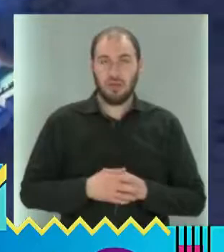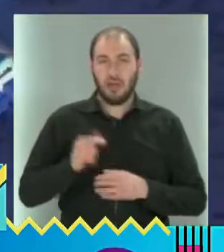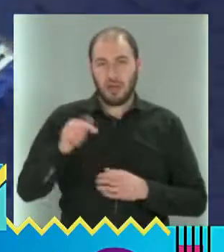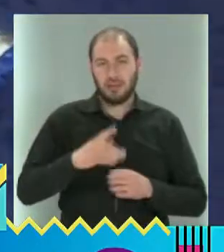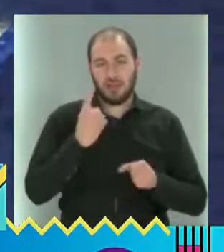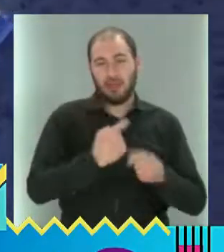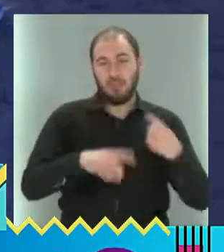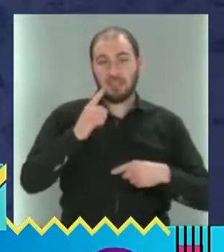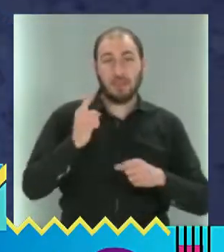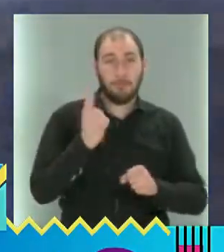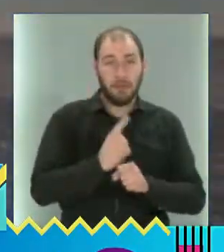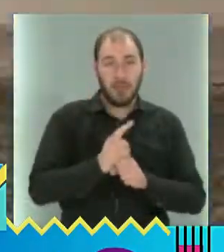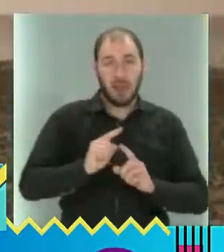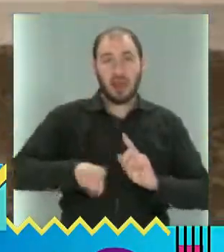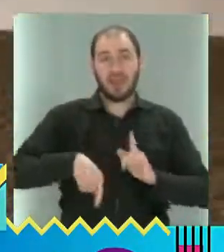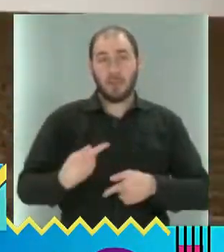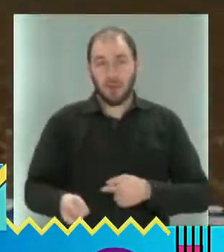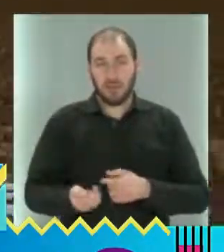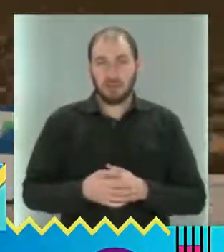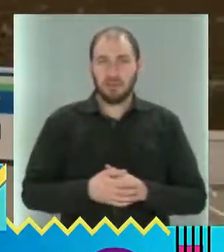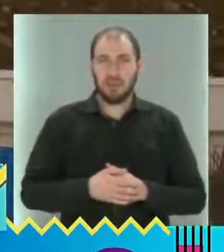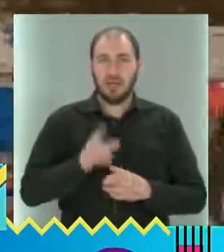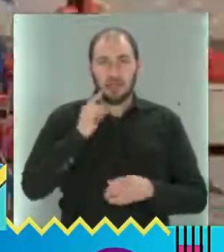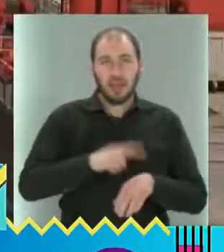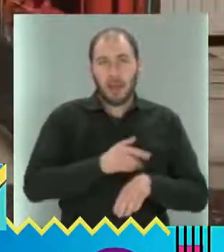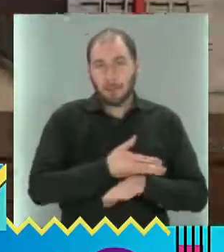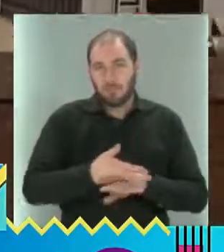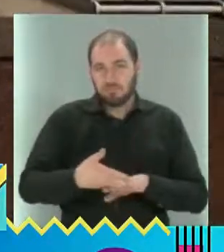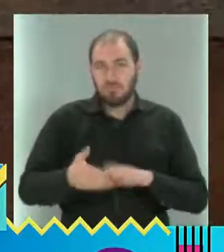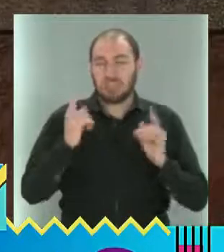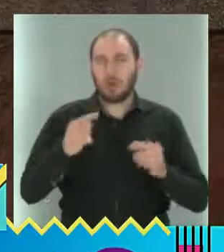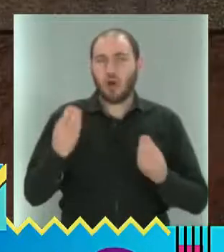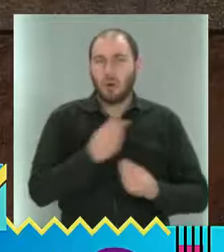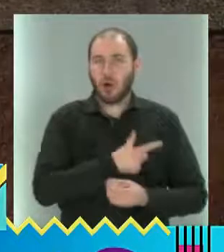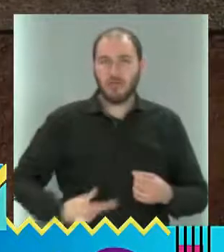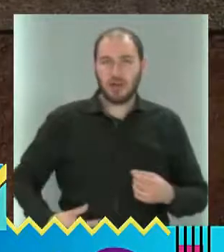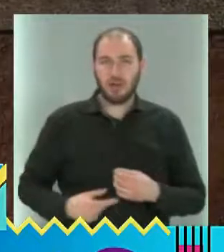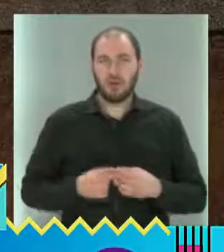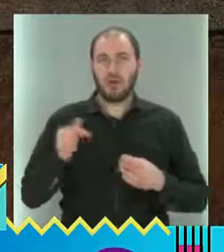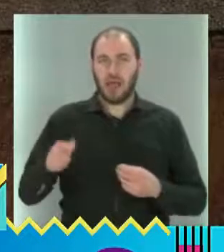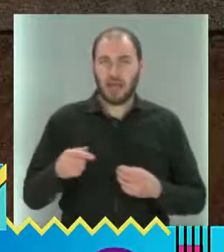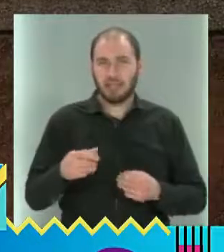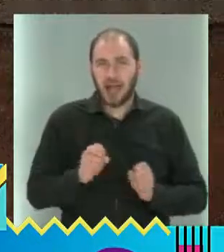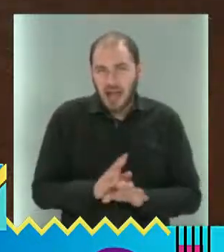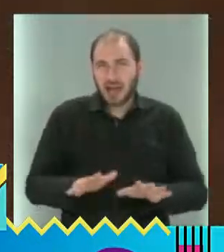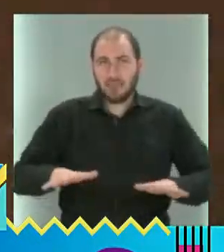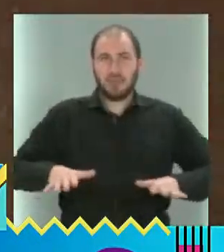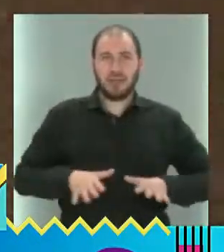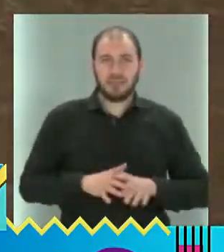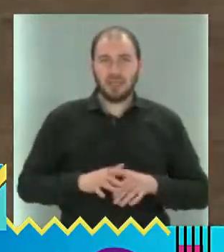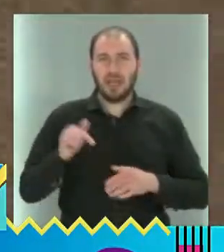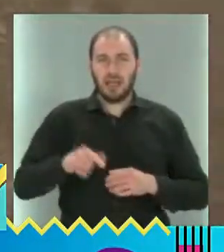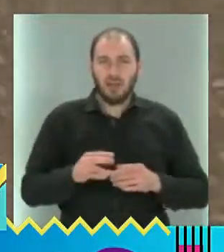primera diferencia que después, en el transcurso del tiempo, se vio también cómo el gobierno da un poco marcha atrás con esto